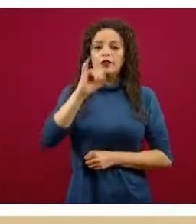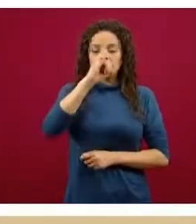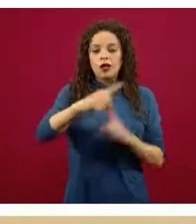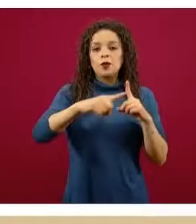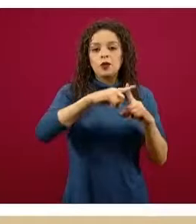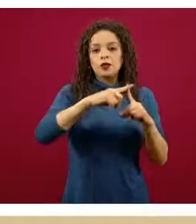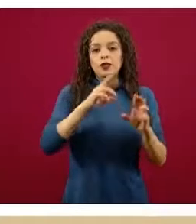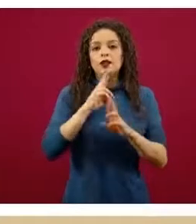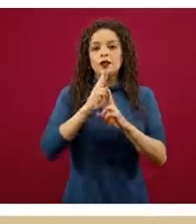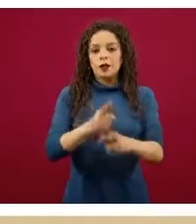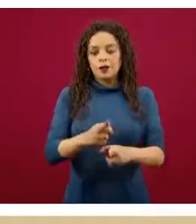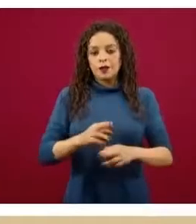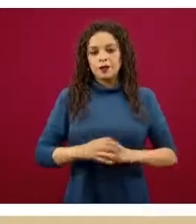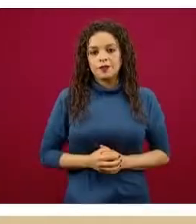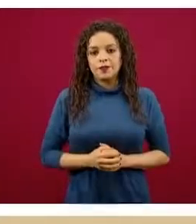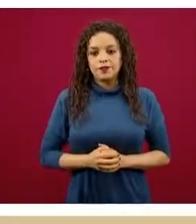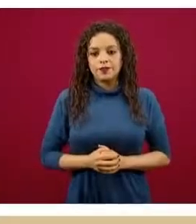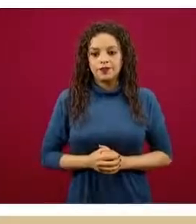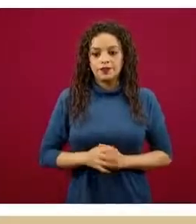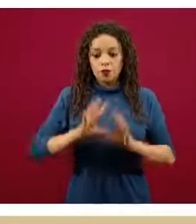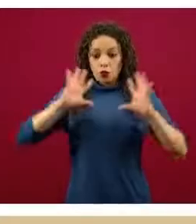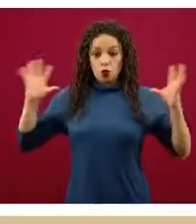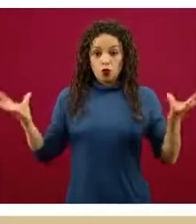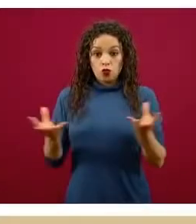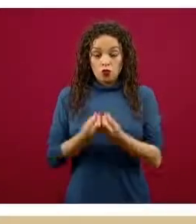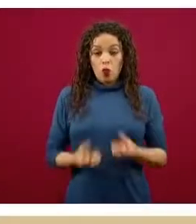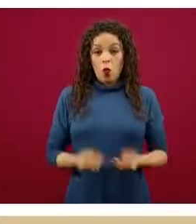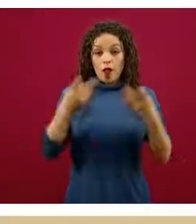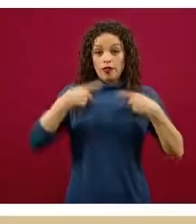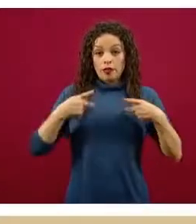misma. En total, hemos estudiado en este país